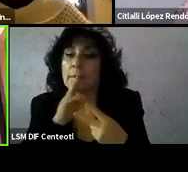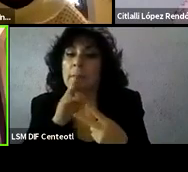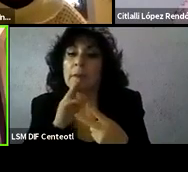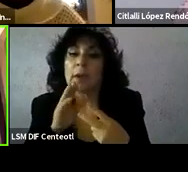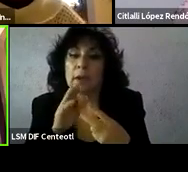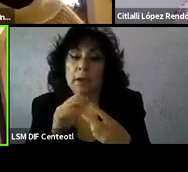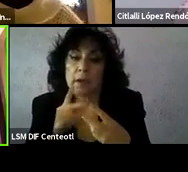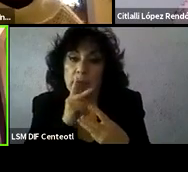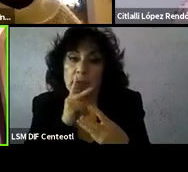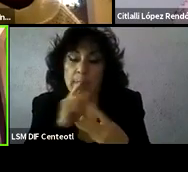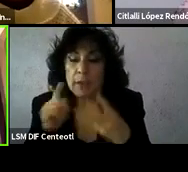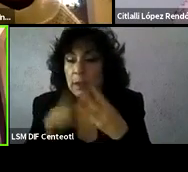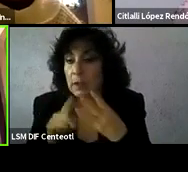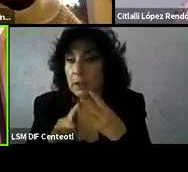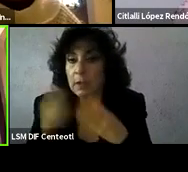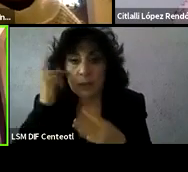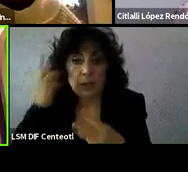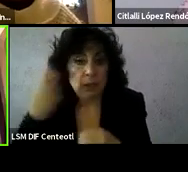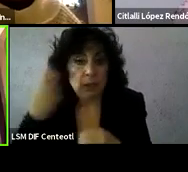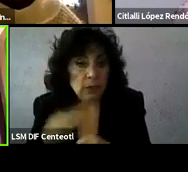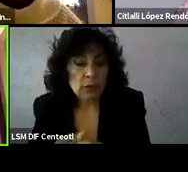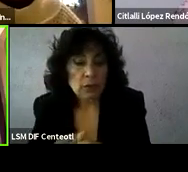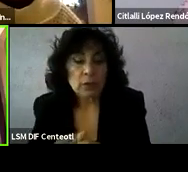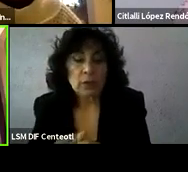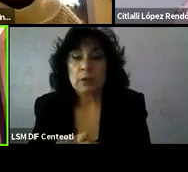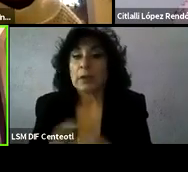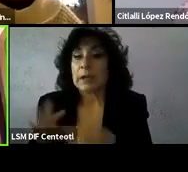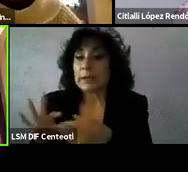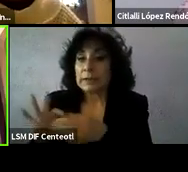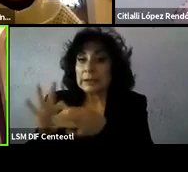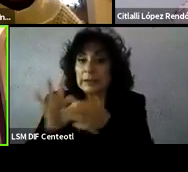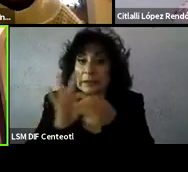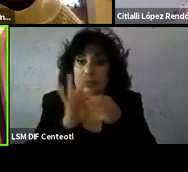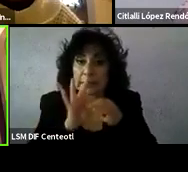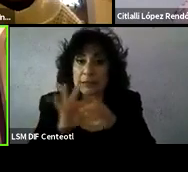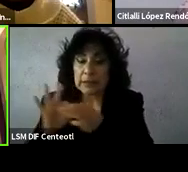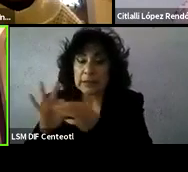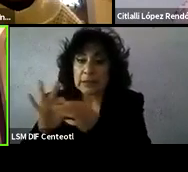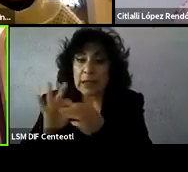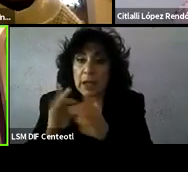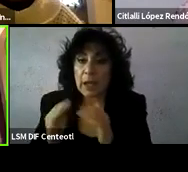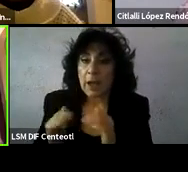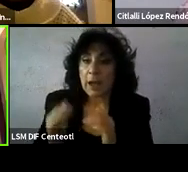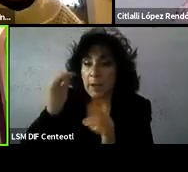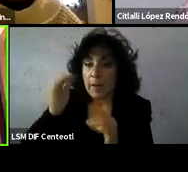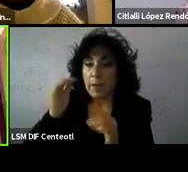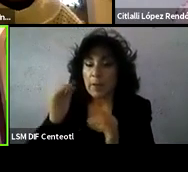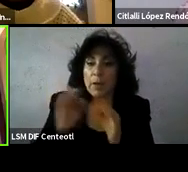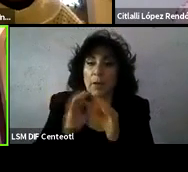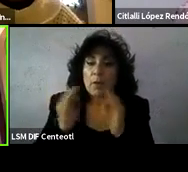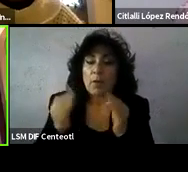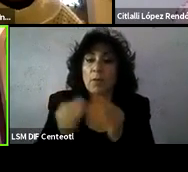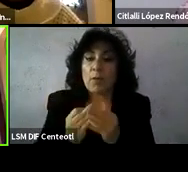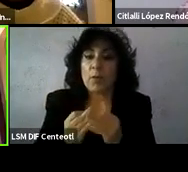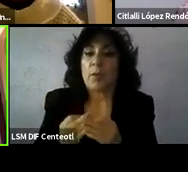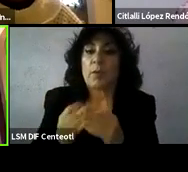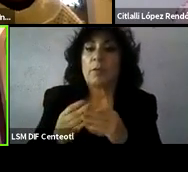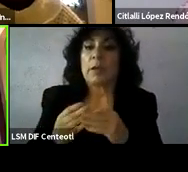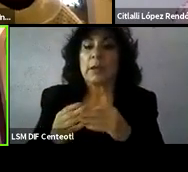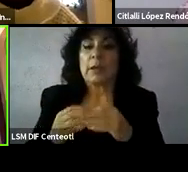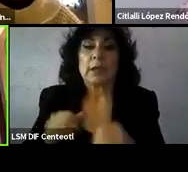directivo, ¿no? Y si se puede vincular con la estructura educativa hacia arriba, estaría perfecto, porque entonces hay un seguimiento